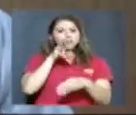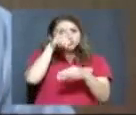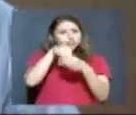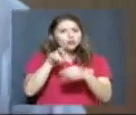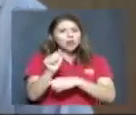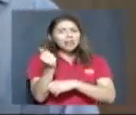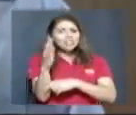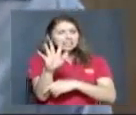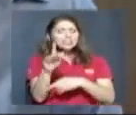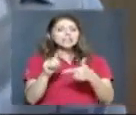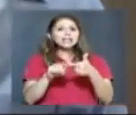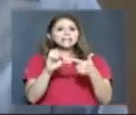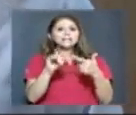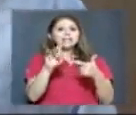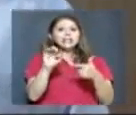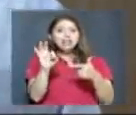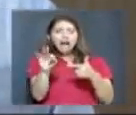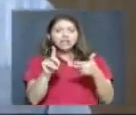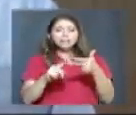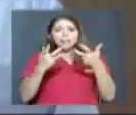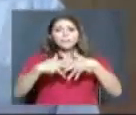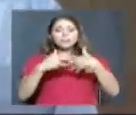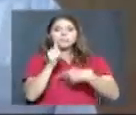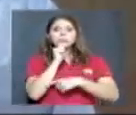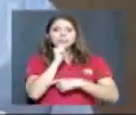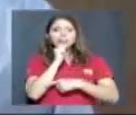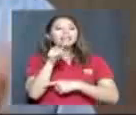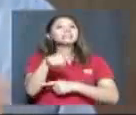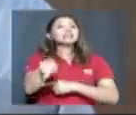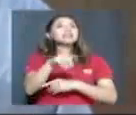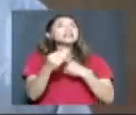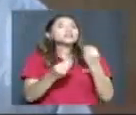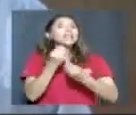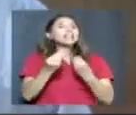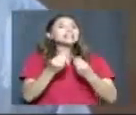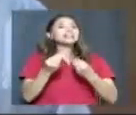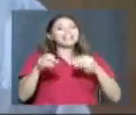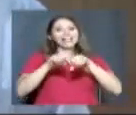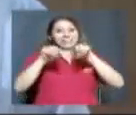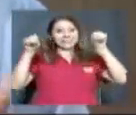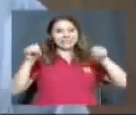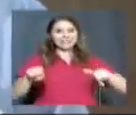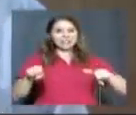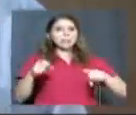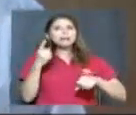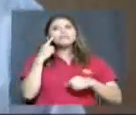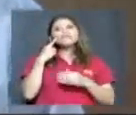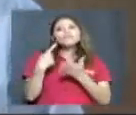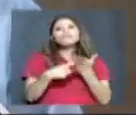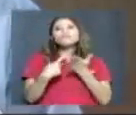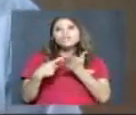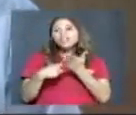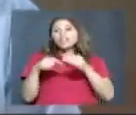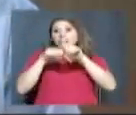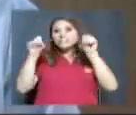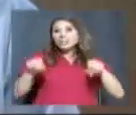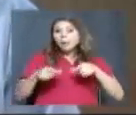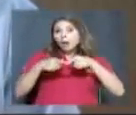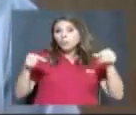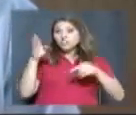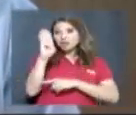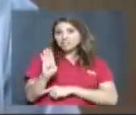las empresas privadas, que el ISDB-TV, el sistema japonés-brasileño, era el mejor para Costa Rica, sí. Y lo es. Es